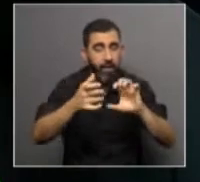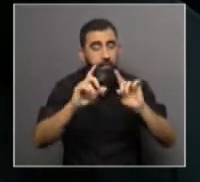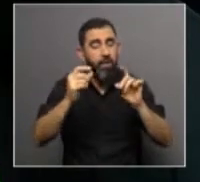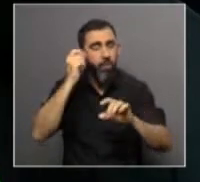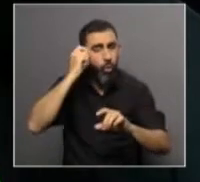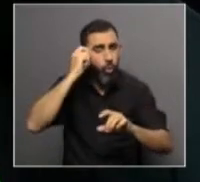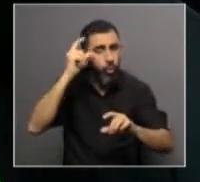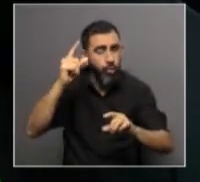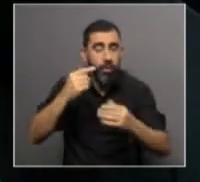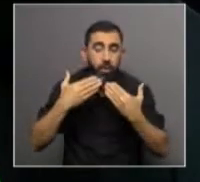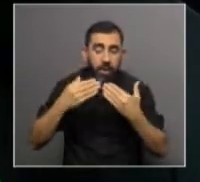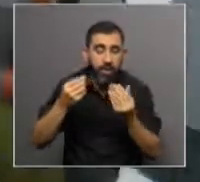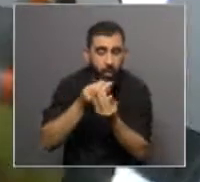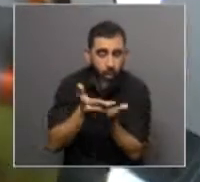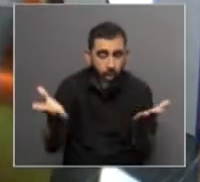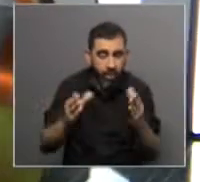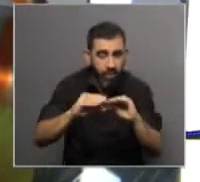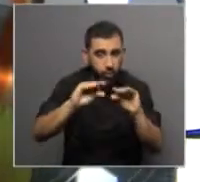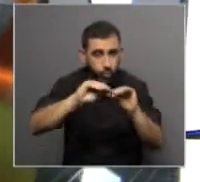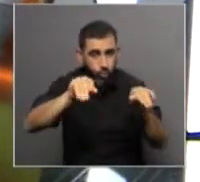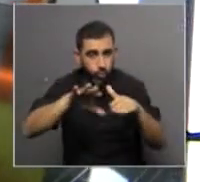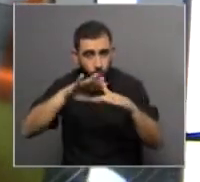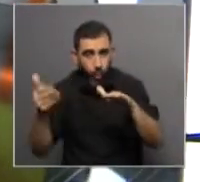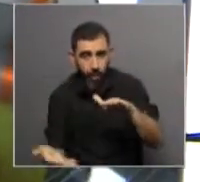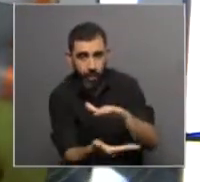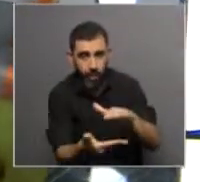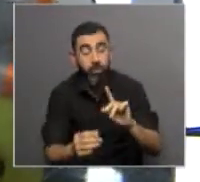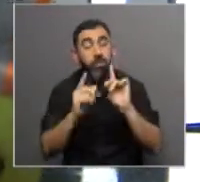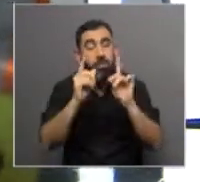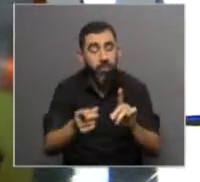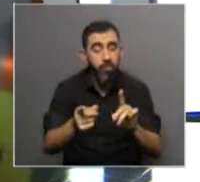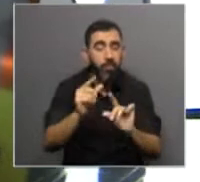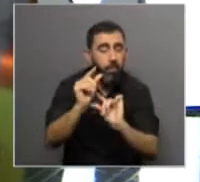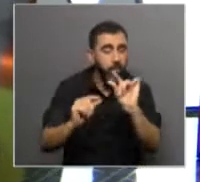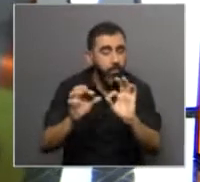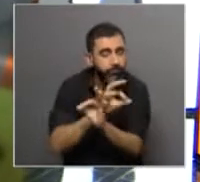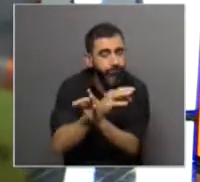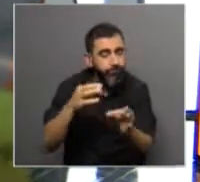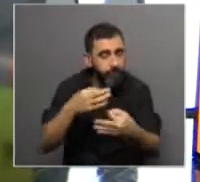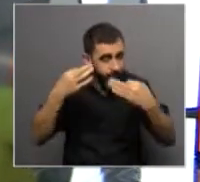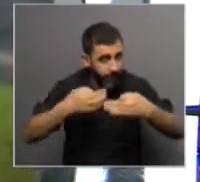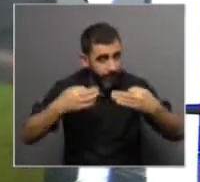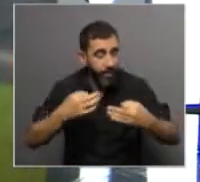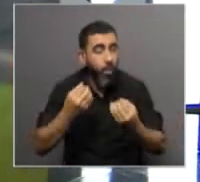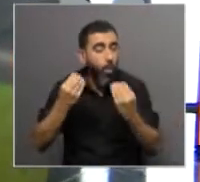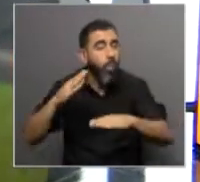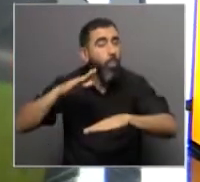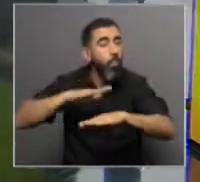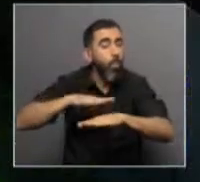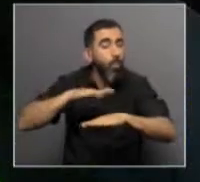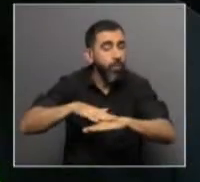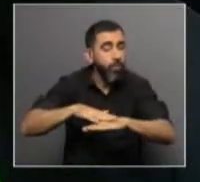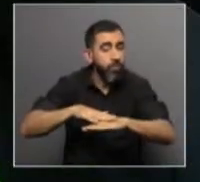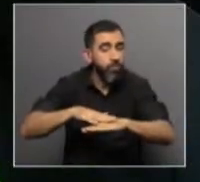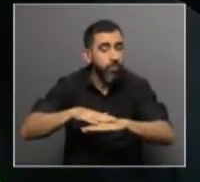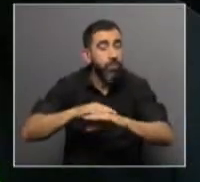a partir de muestras del subsuelo y de otros lugares, y de allí establecer con un poco más de precisión el momento en el que,